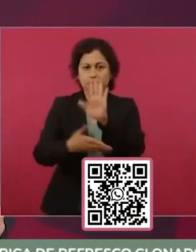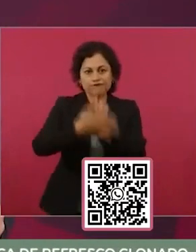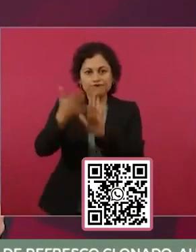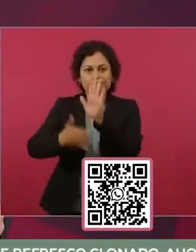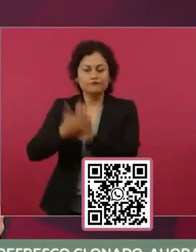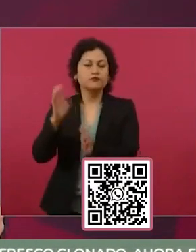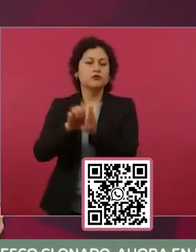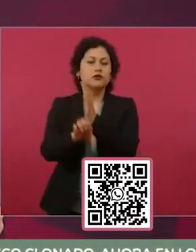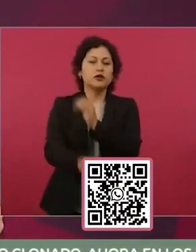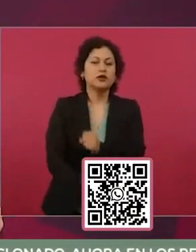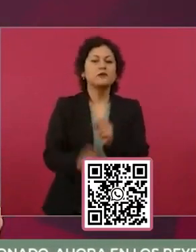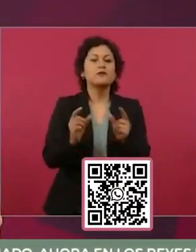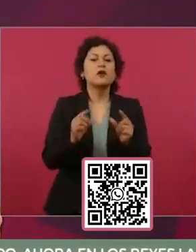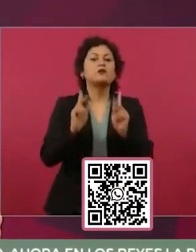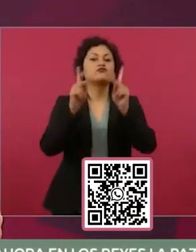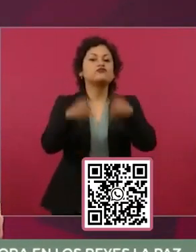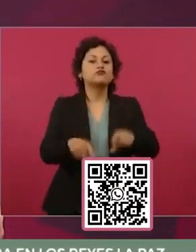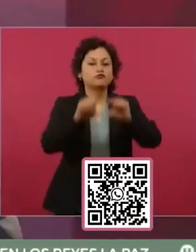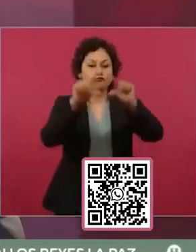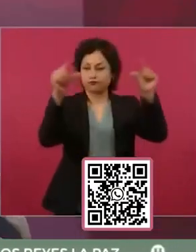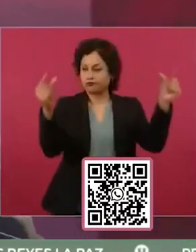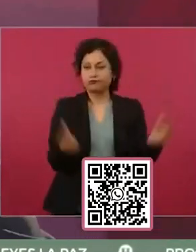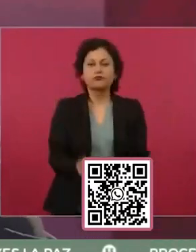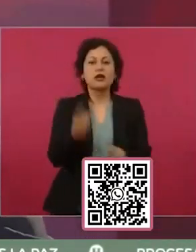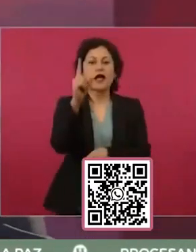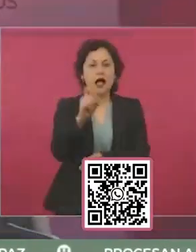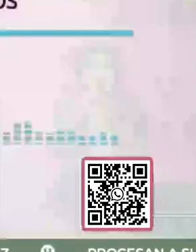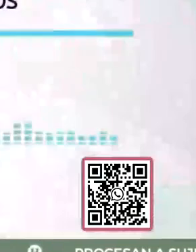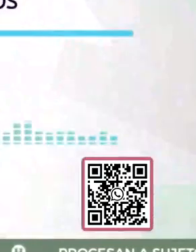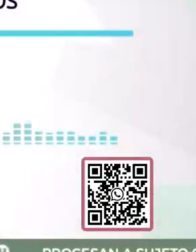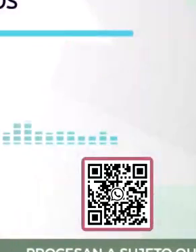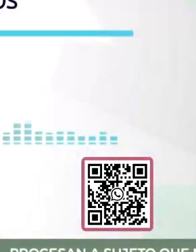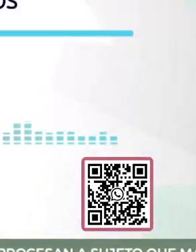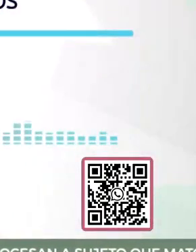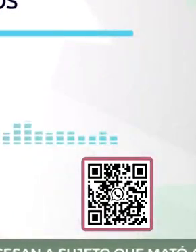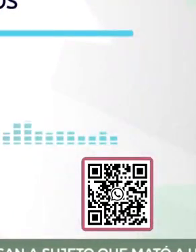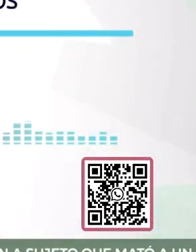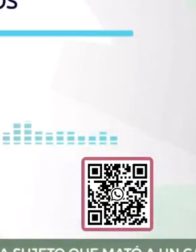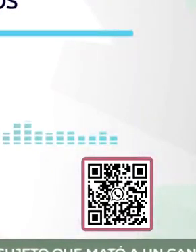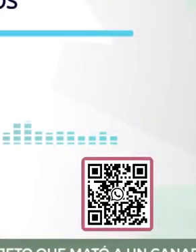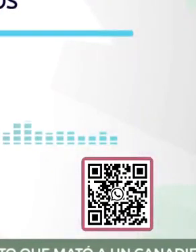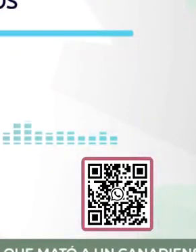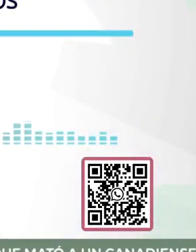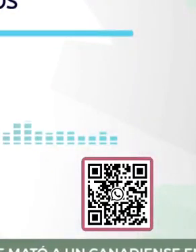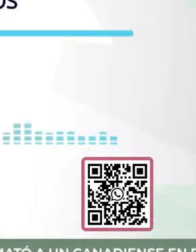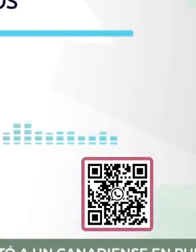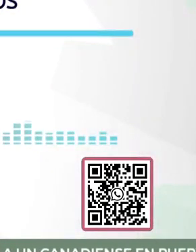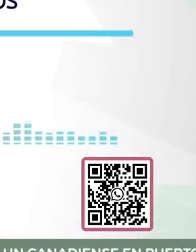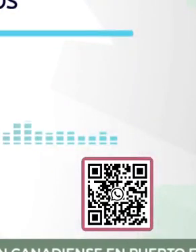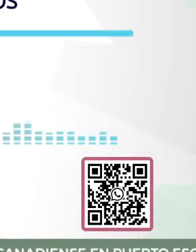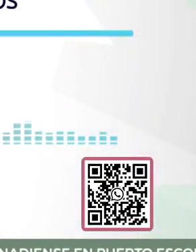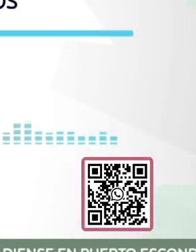nacional no es un inmueble, no es una obra, no es una construcción.